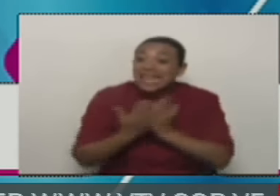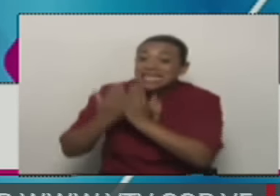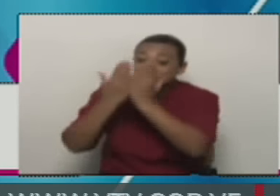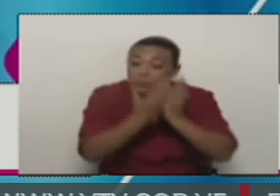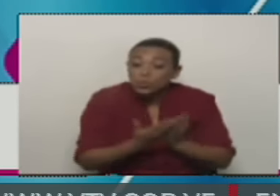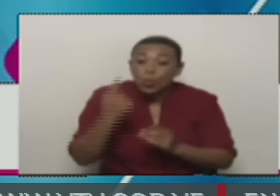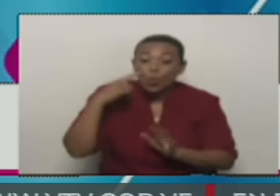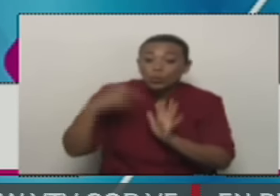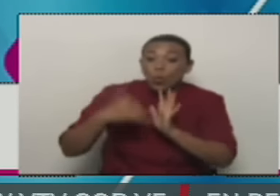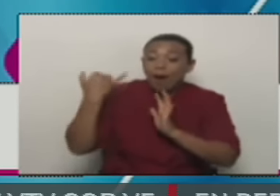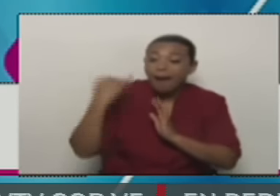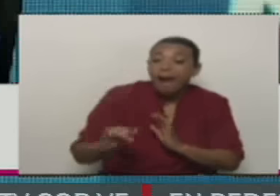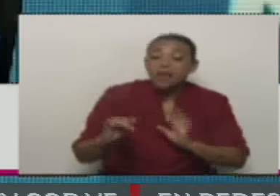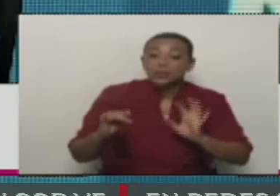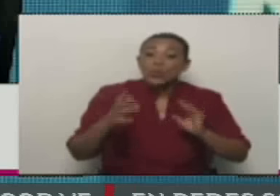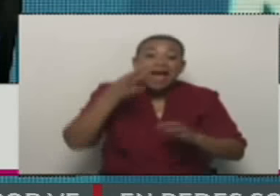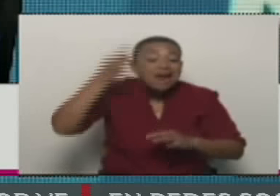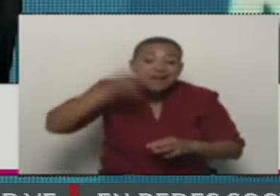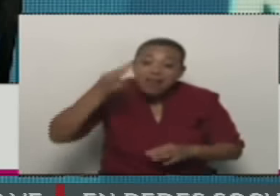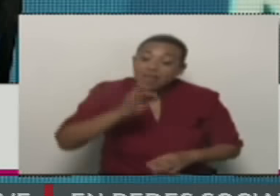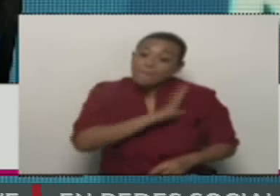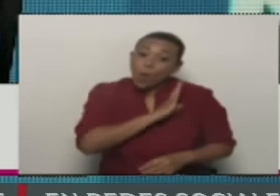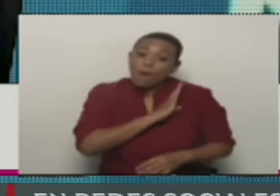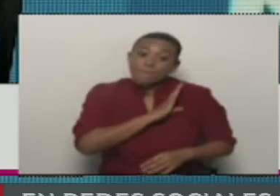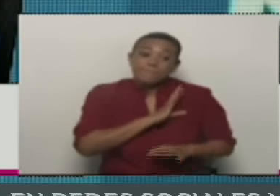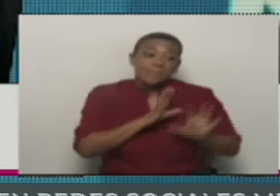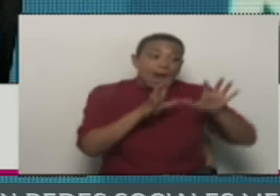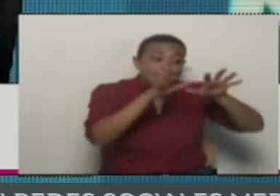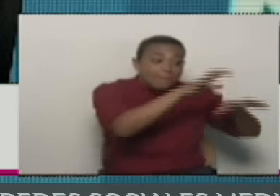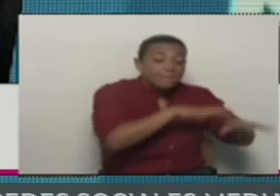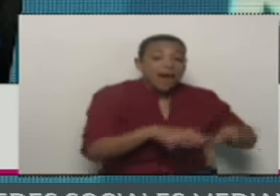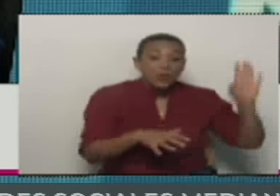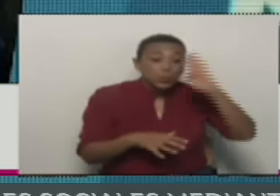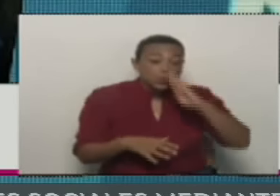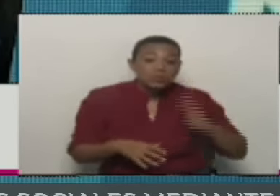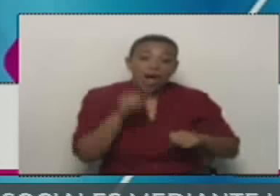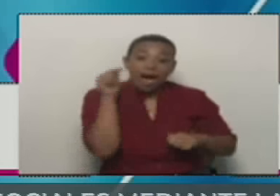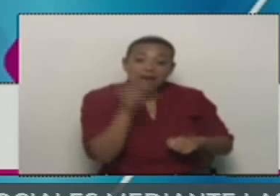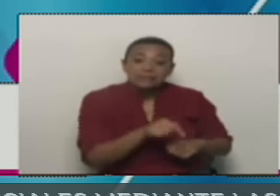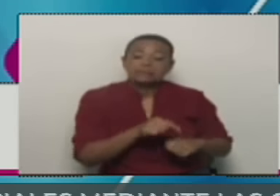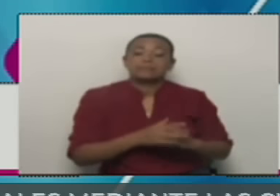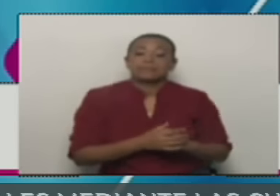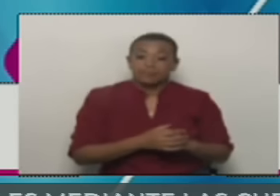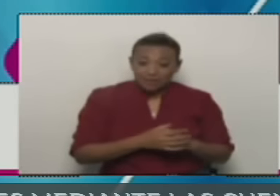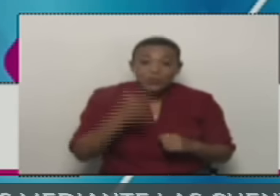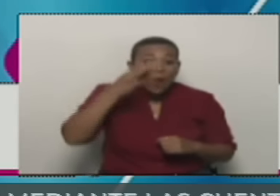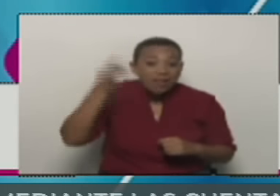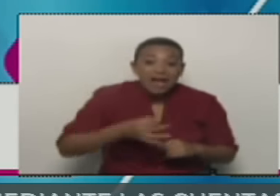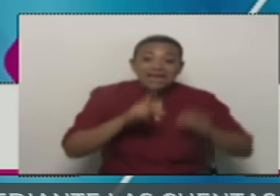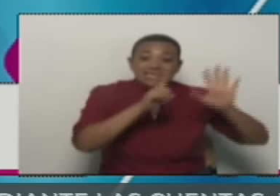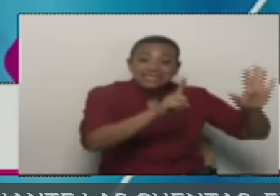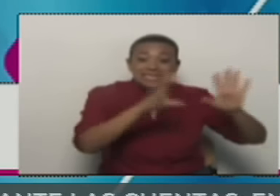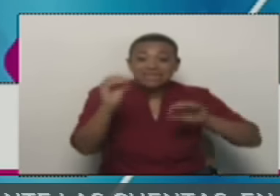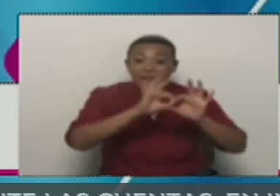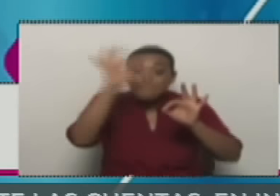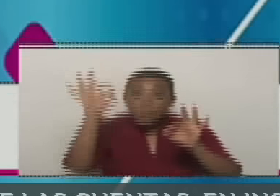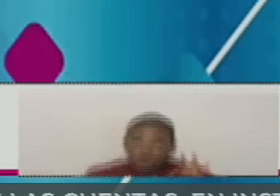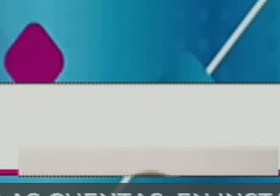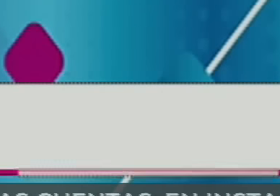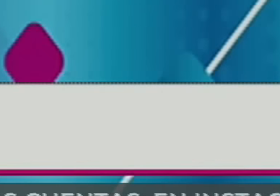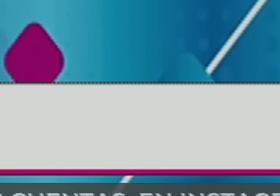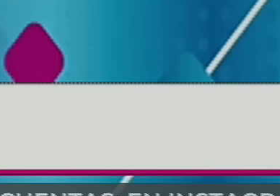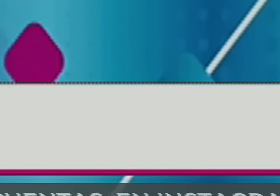Marlon traz es una realidad en todos los censos agropecuarios de Brasil. 70% de la